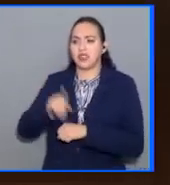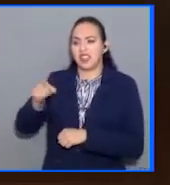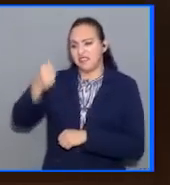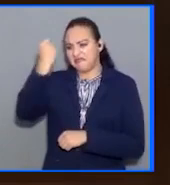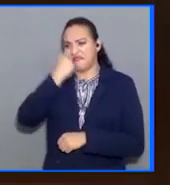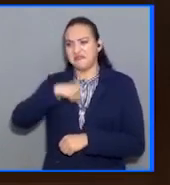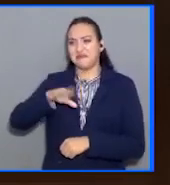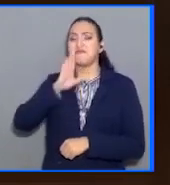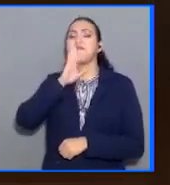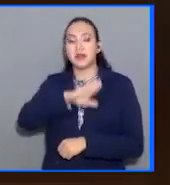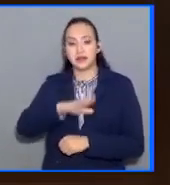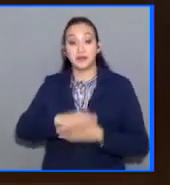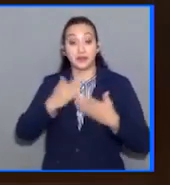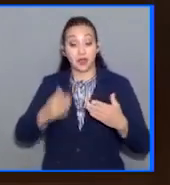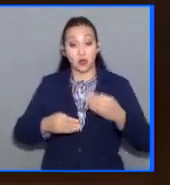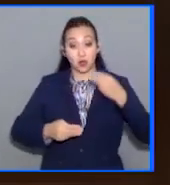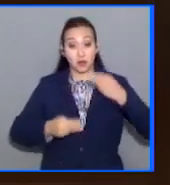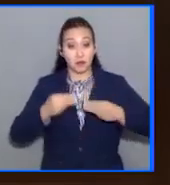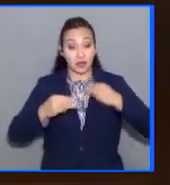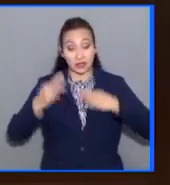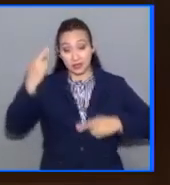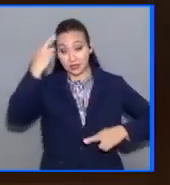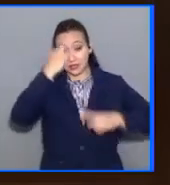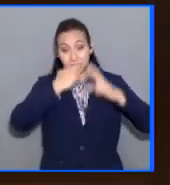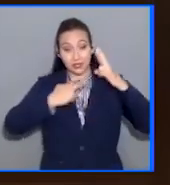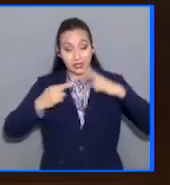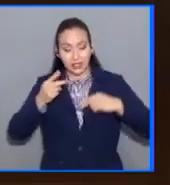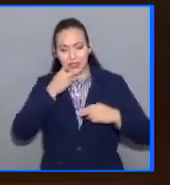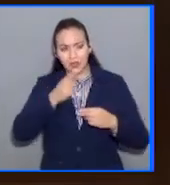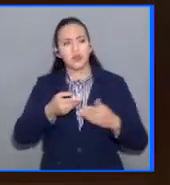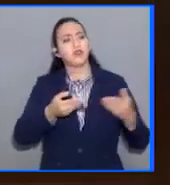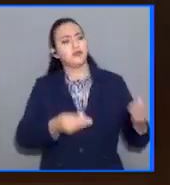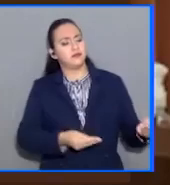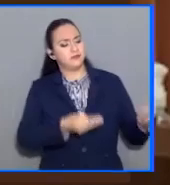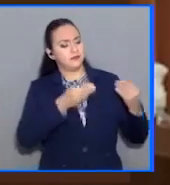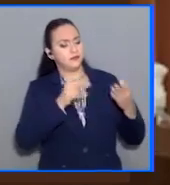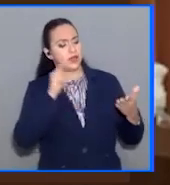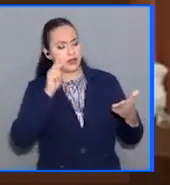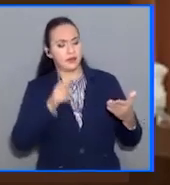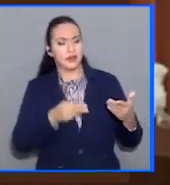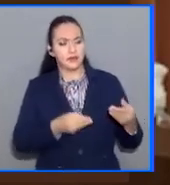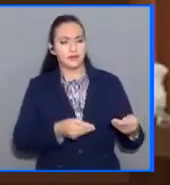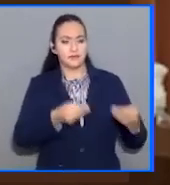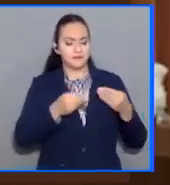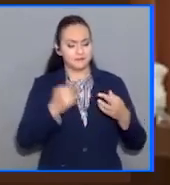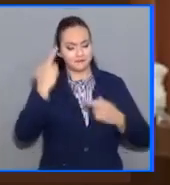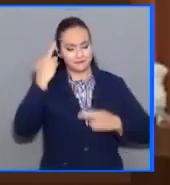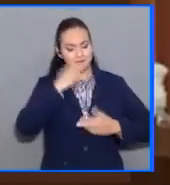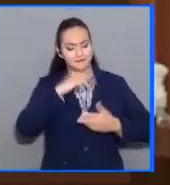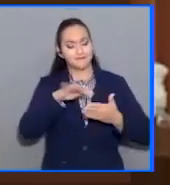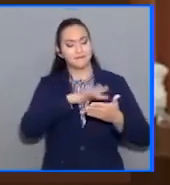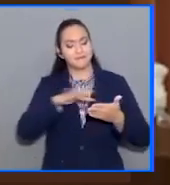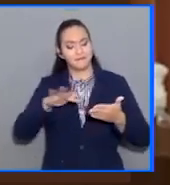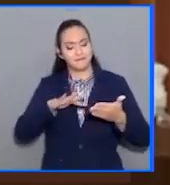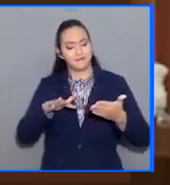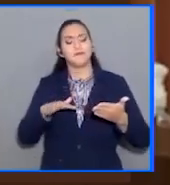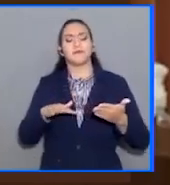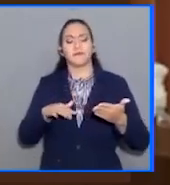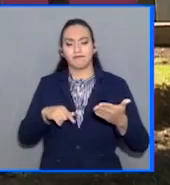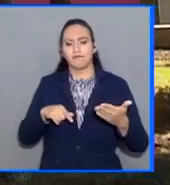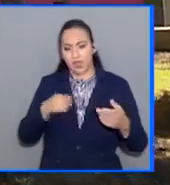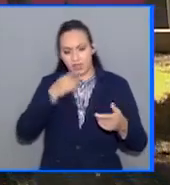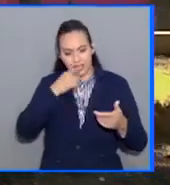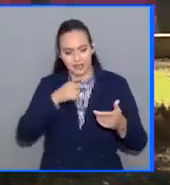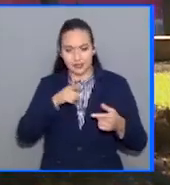los magistrados revocaron la respuesta que había emitido el encargado del despacho de la Dirección Ejecutiva de Asuntos Jurídicos del